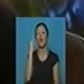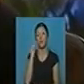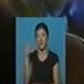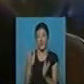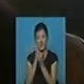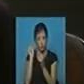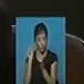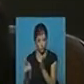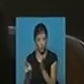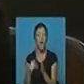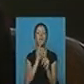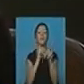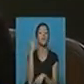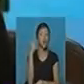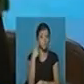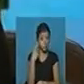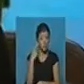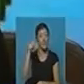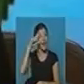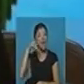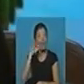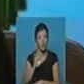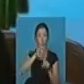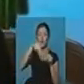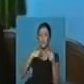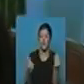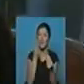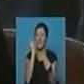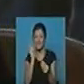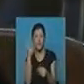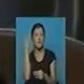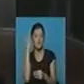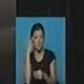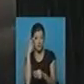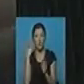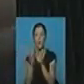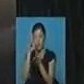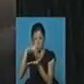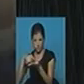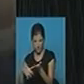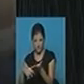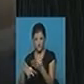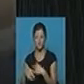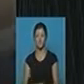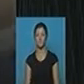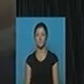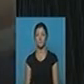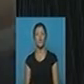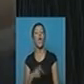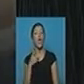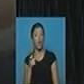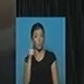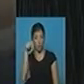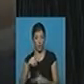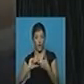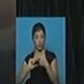conocer realmente a Evo Morales, de dónde sale, quién es, cómo piensa Evo Morales, tiene que leer Jefazo de Martín Silva. Que compre la edición